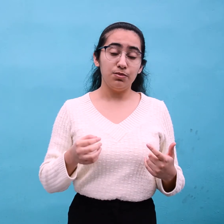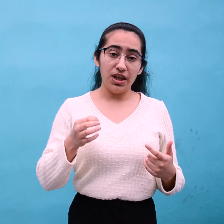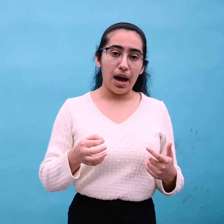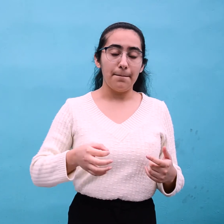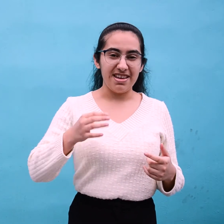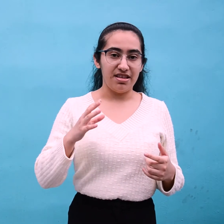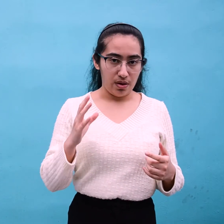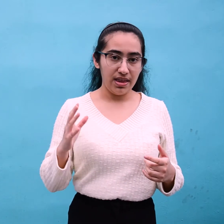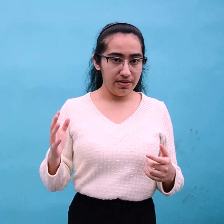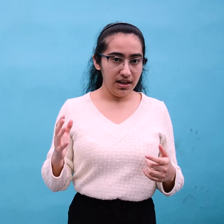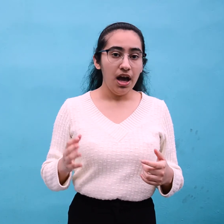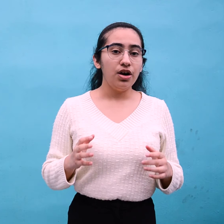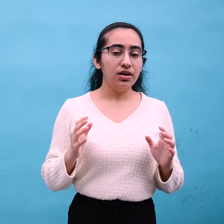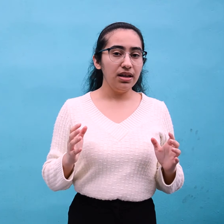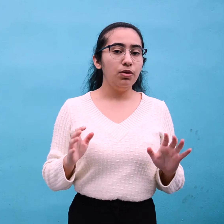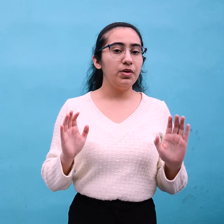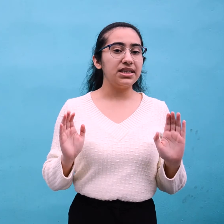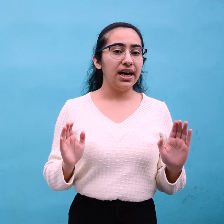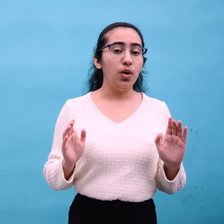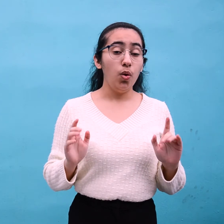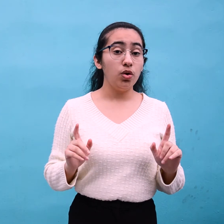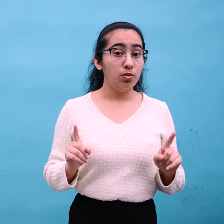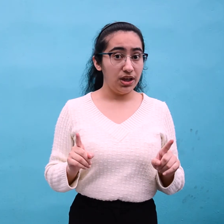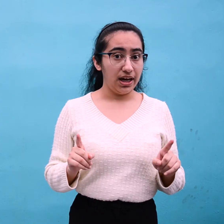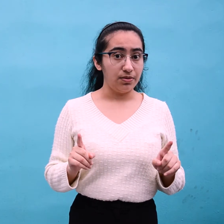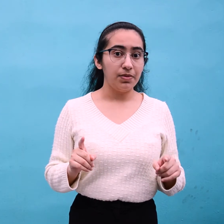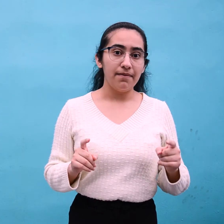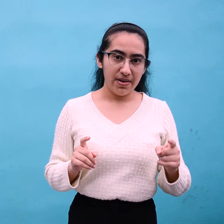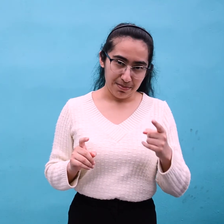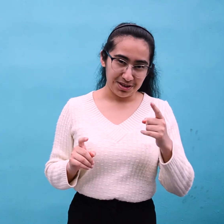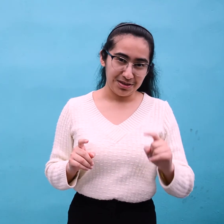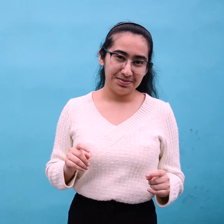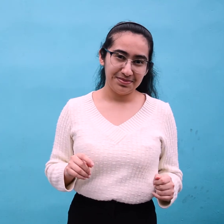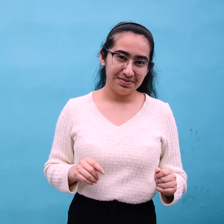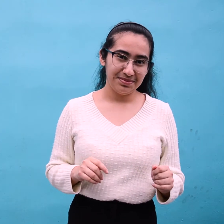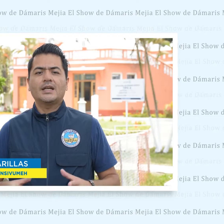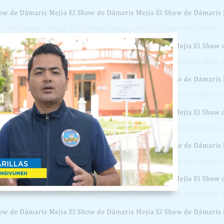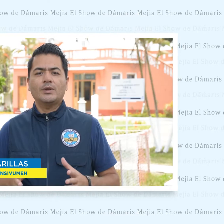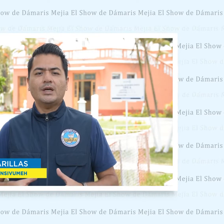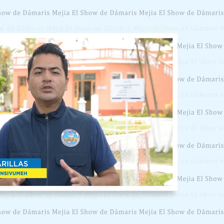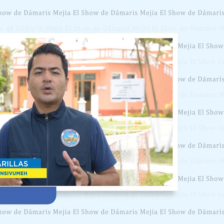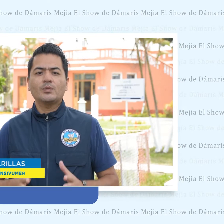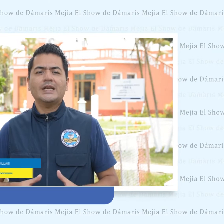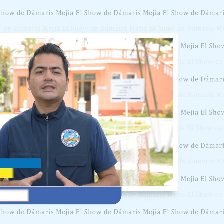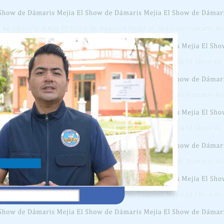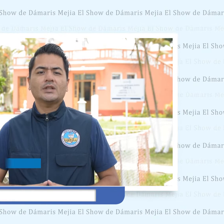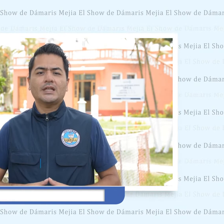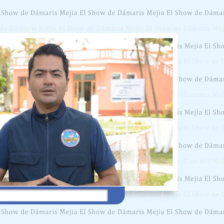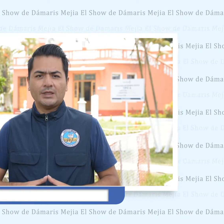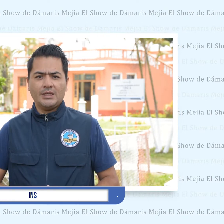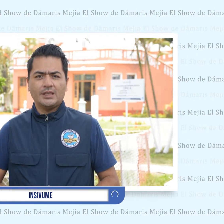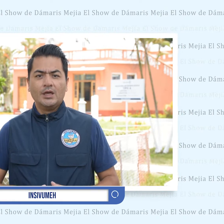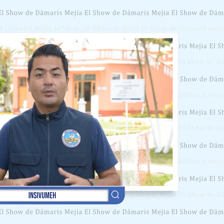ese mismo día 29 de abril conred volvió a sacar un comunicado veámoslo le recomendamos prohibir el acceso